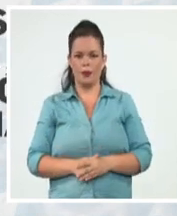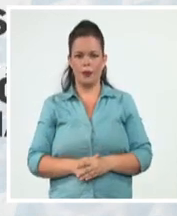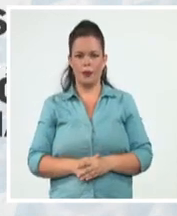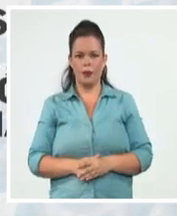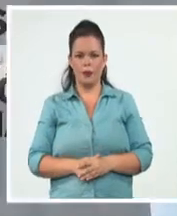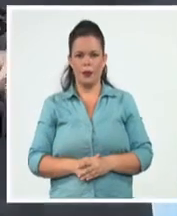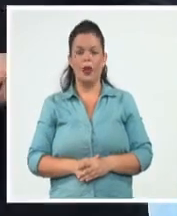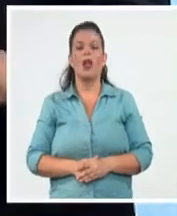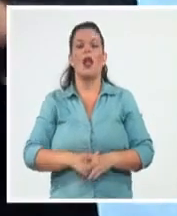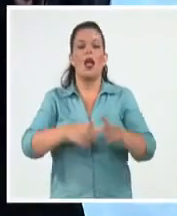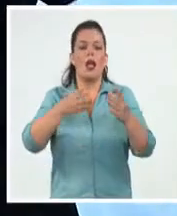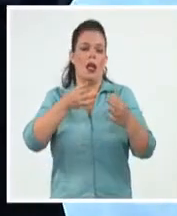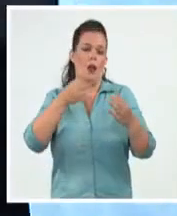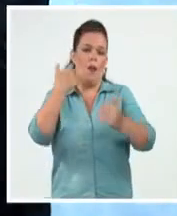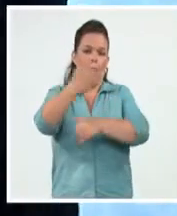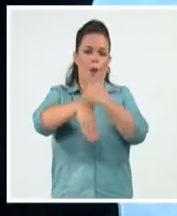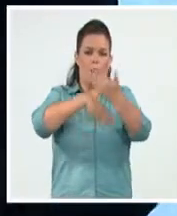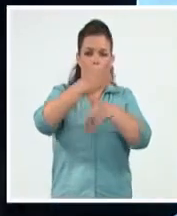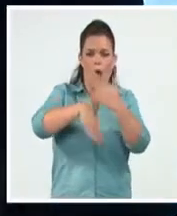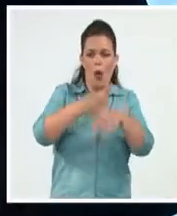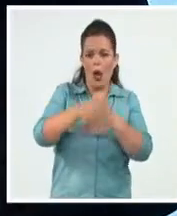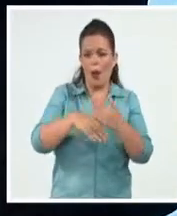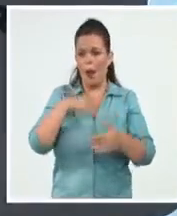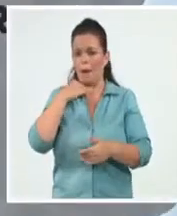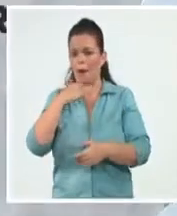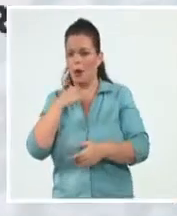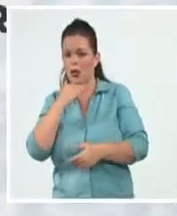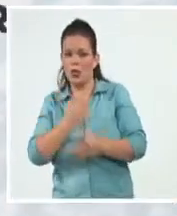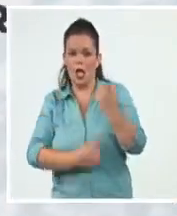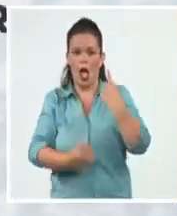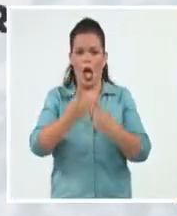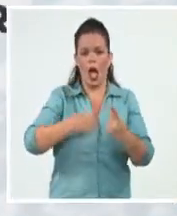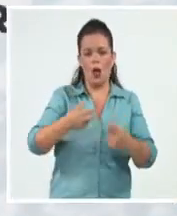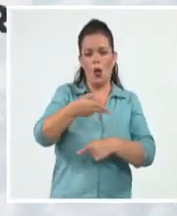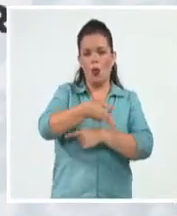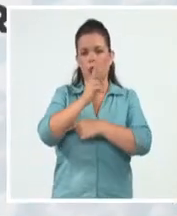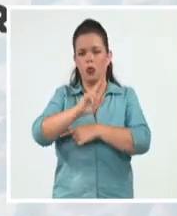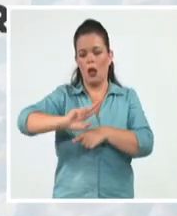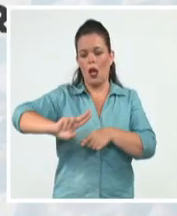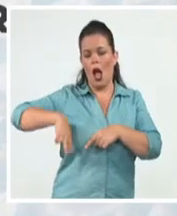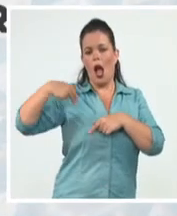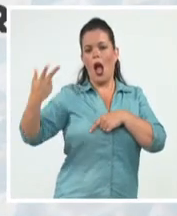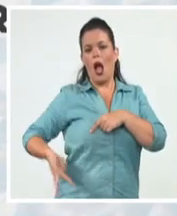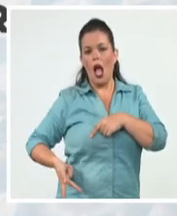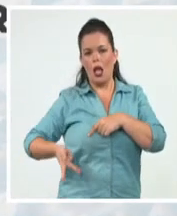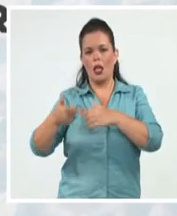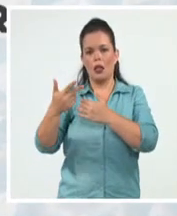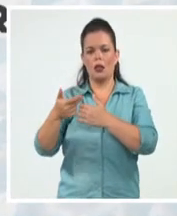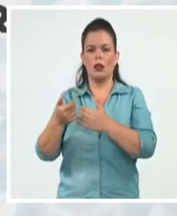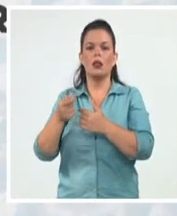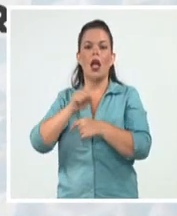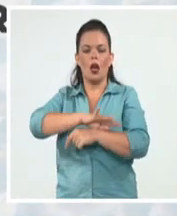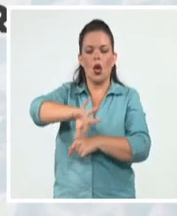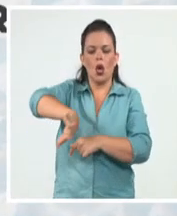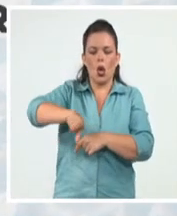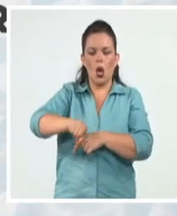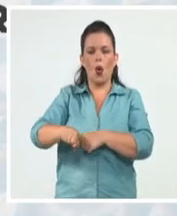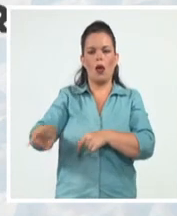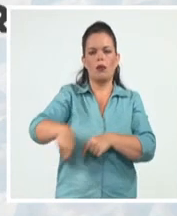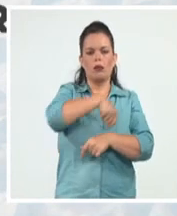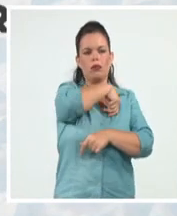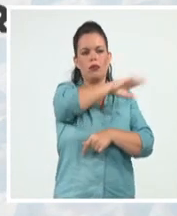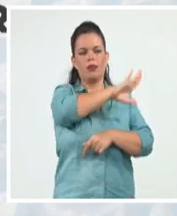apropiarse del arma del policía. Sigamos viendo otros ejemplos. Atacar las cámaras de vigilancia. Esto es textual. Dicen,